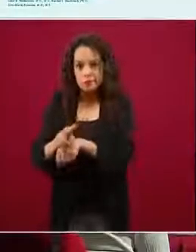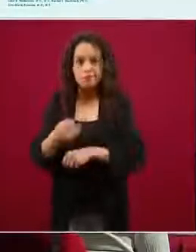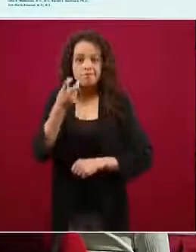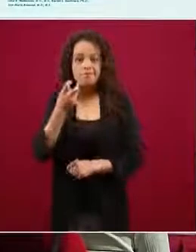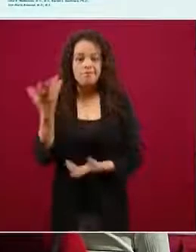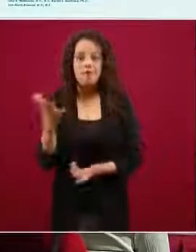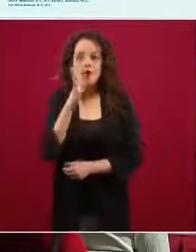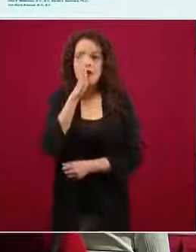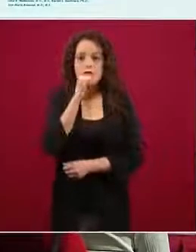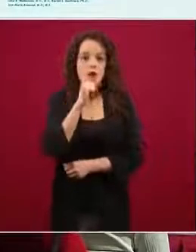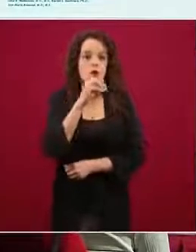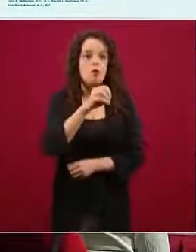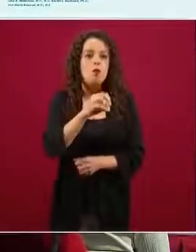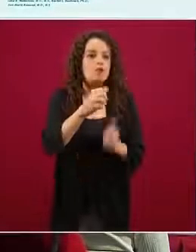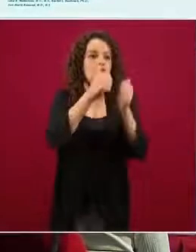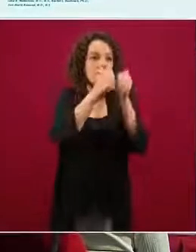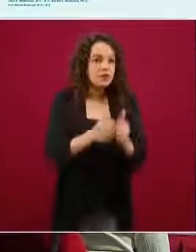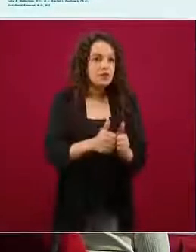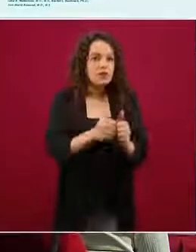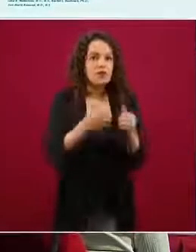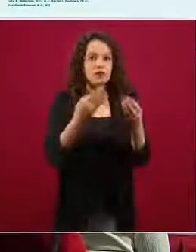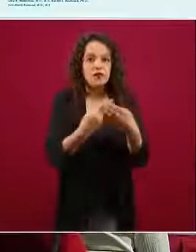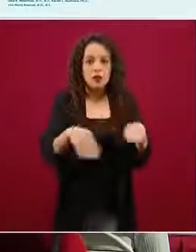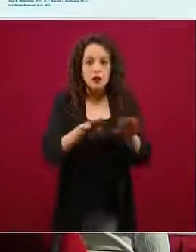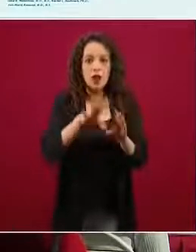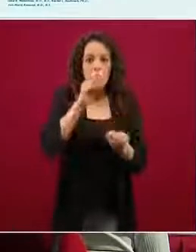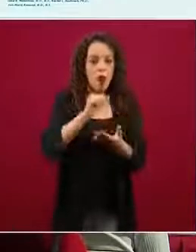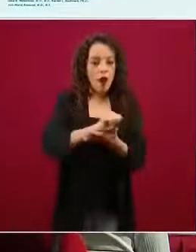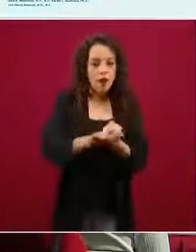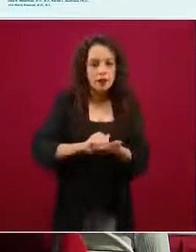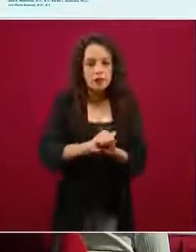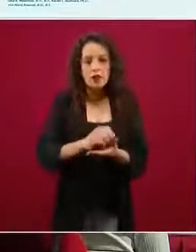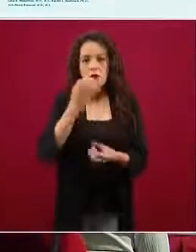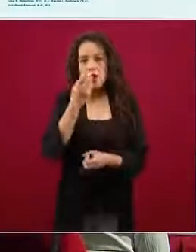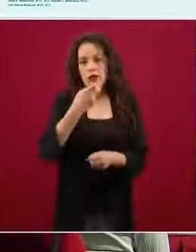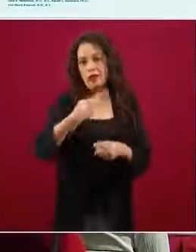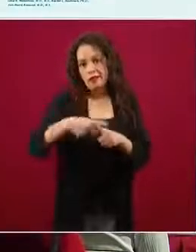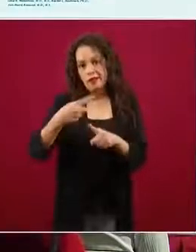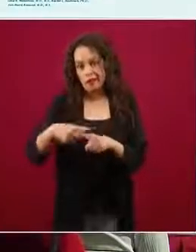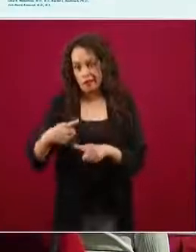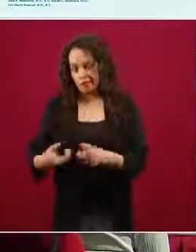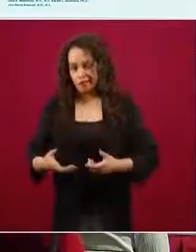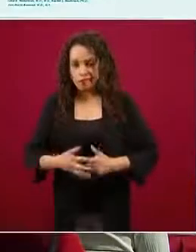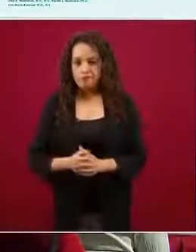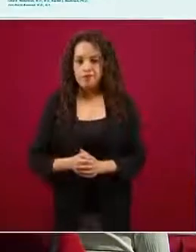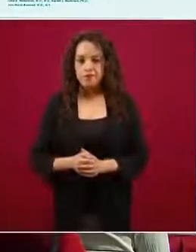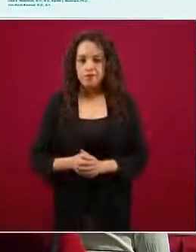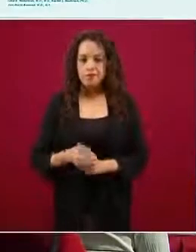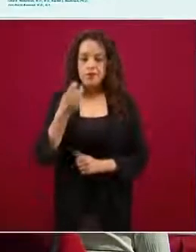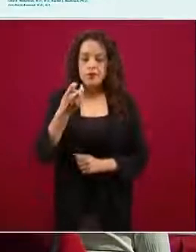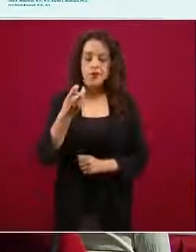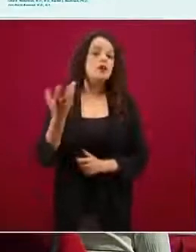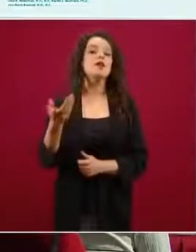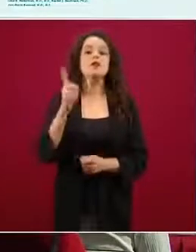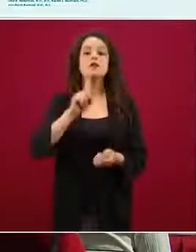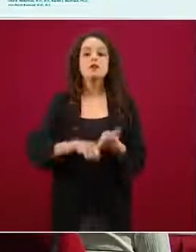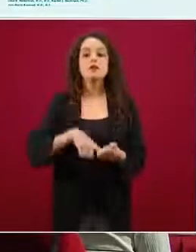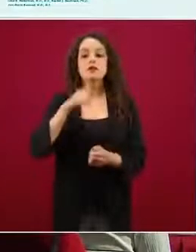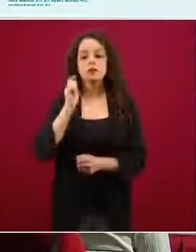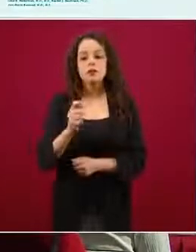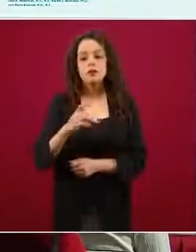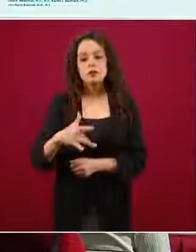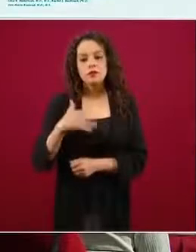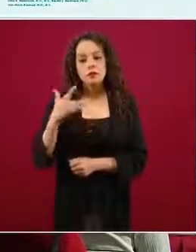no pueden estar en casas de asistencia o no pueden llegar otras personas a nuestra casa. Esto hace que los síntomas que puedan tener a veces disruptivos o que